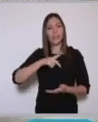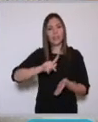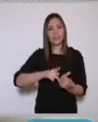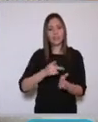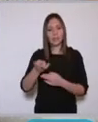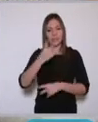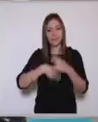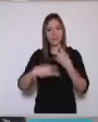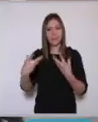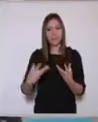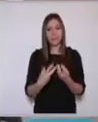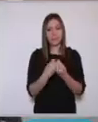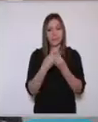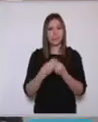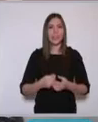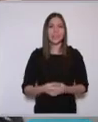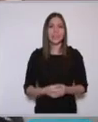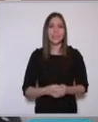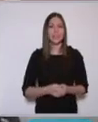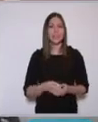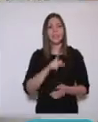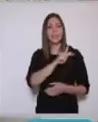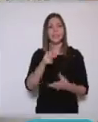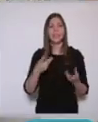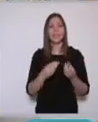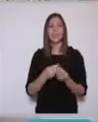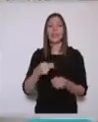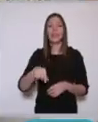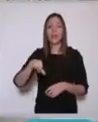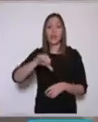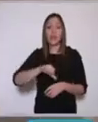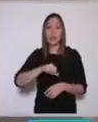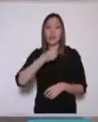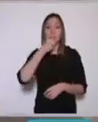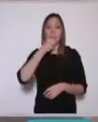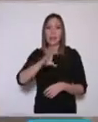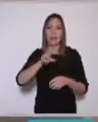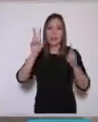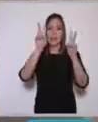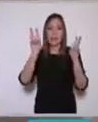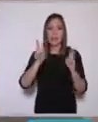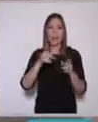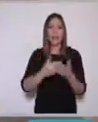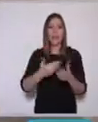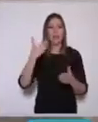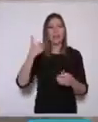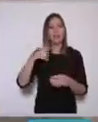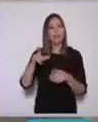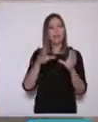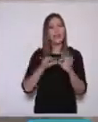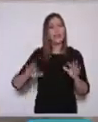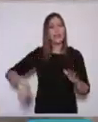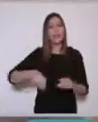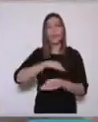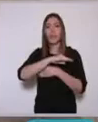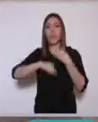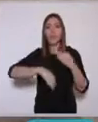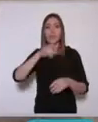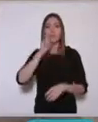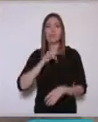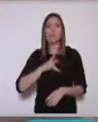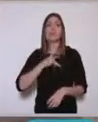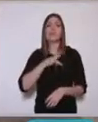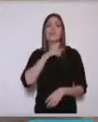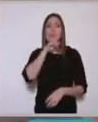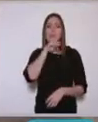nuevamente compartiendo este momento. Bienvenida, Eloísa. Con Oye, ustedes. tenemos un gran tema que yo creo que, y bien lo comenté, a todas las mujeres nos preocupa nuestra piel.